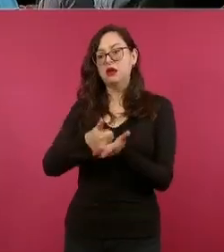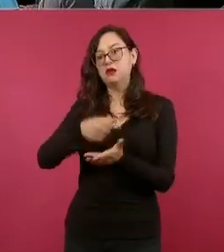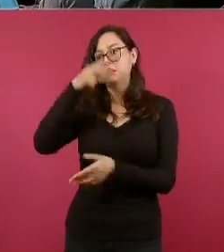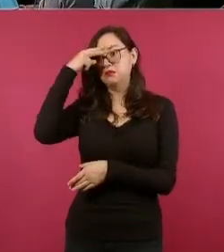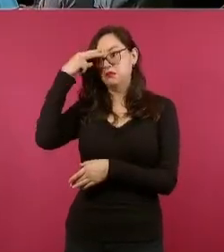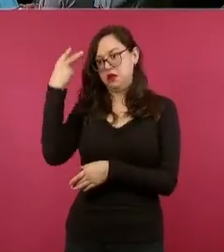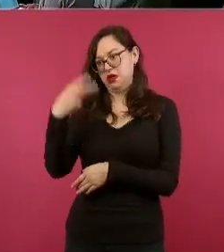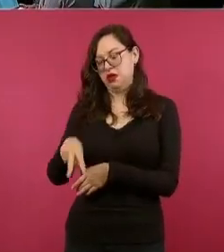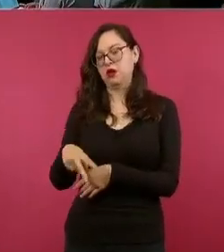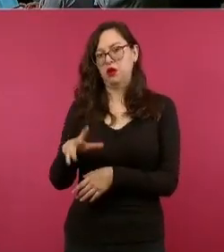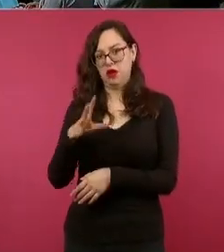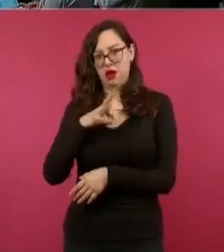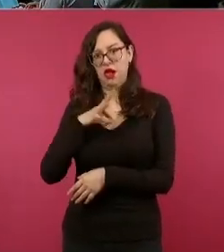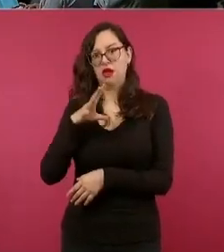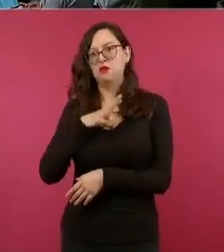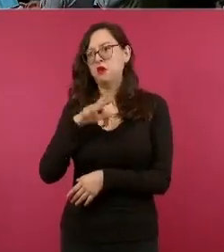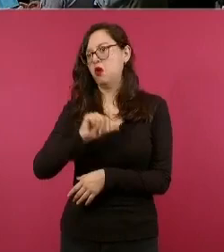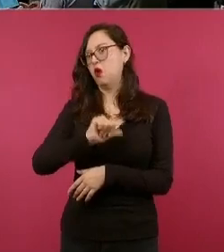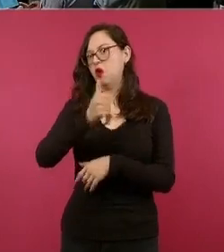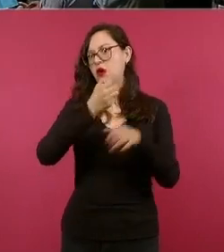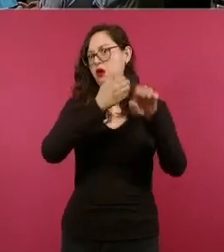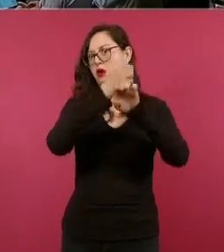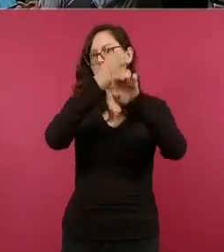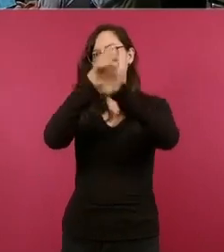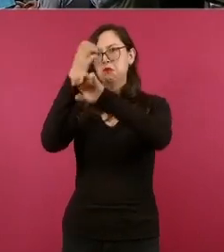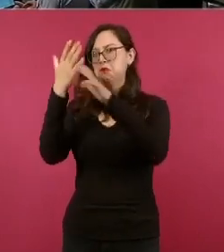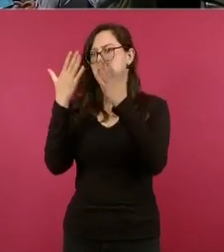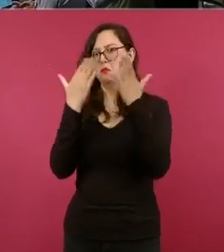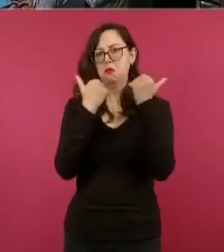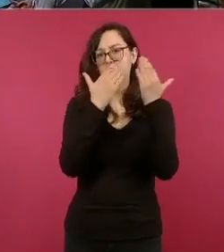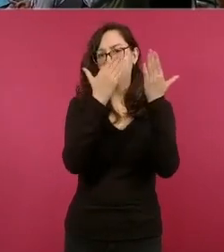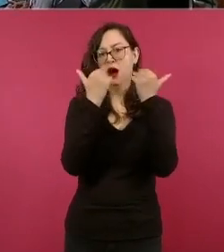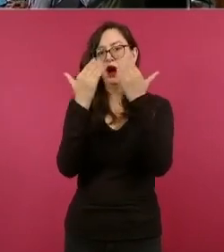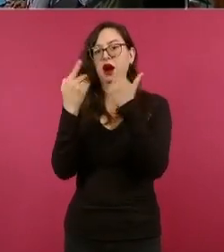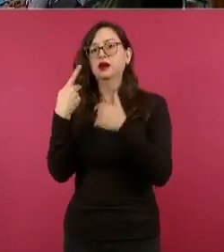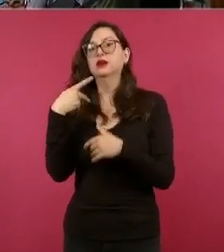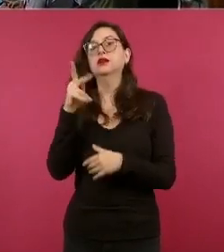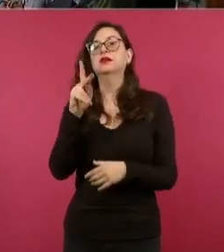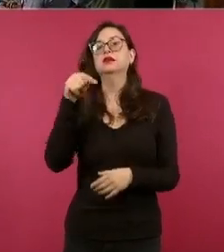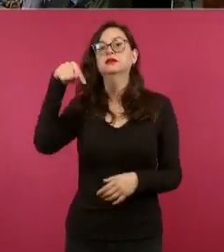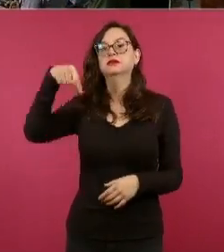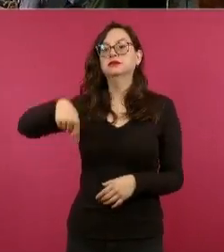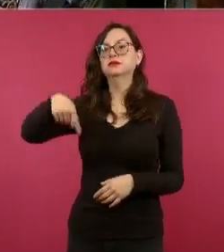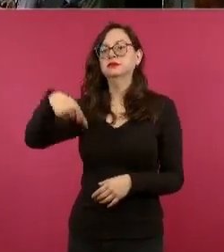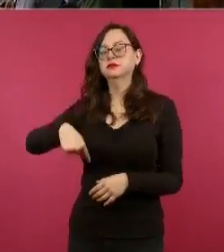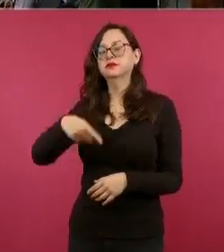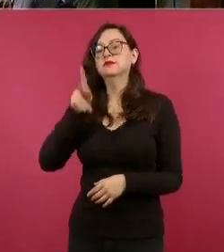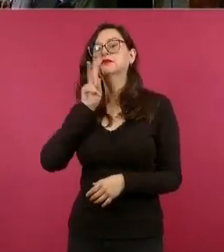y empezaron a venderse cilindros a precios justos,